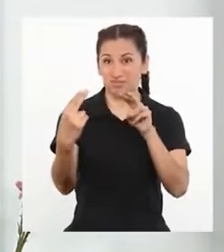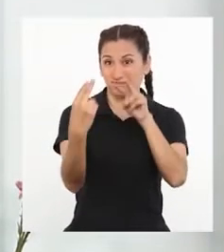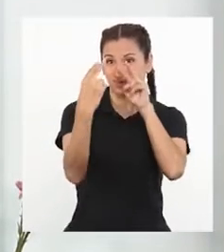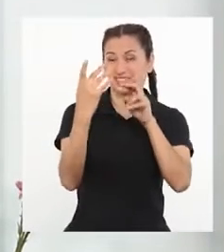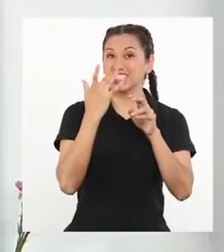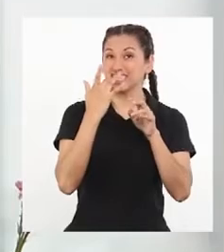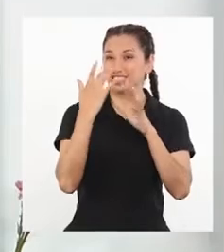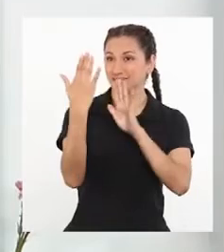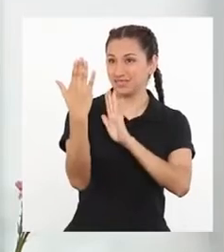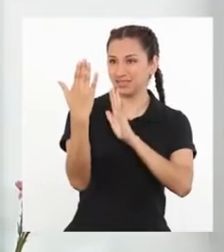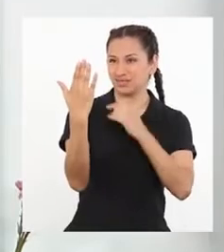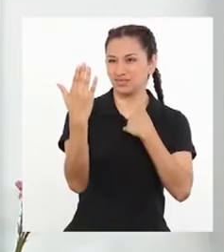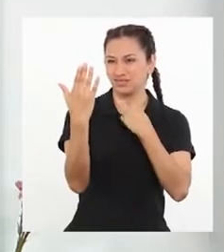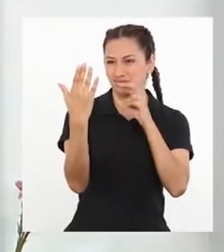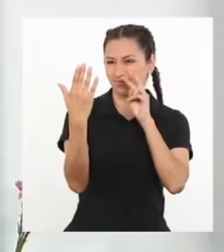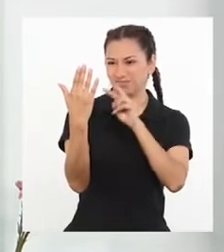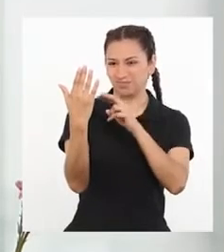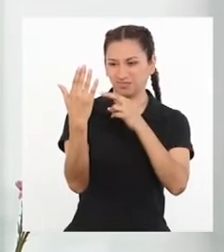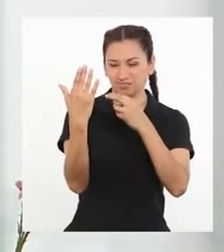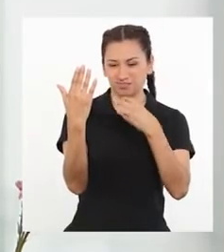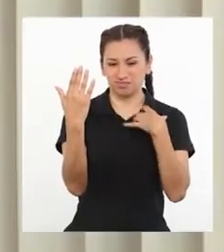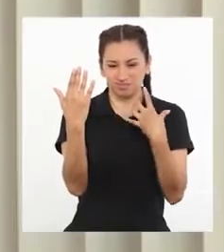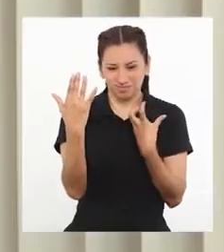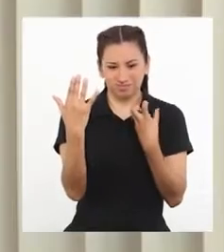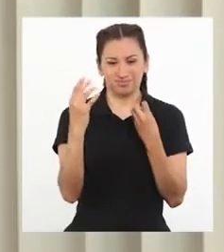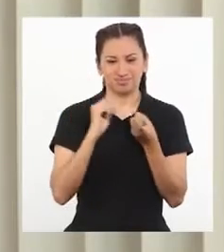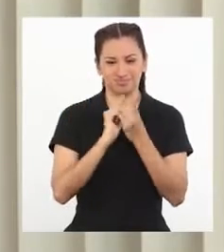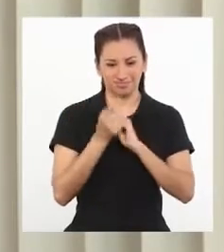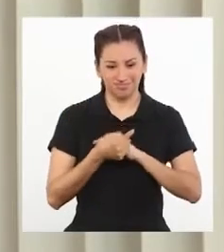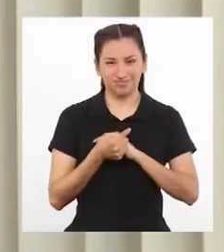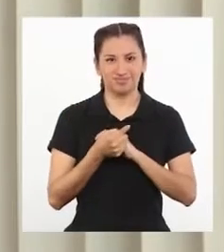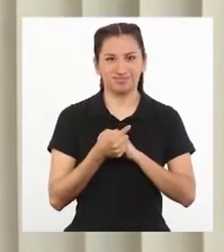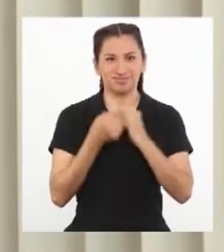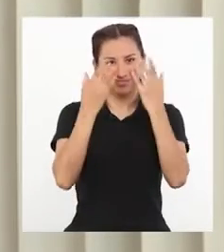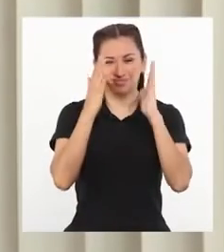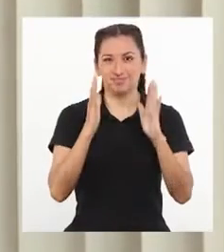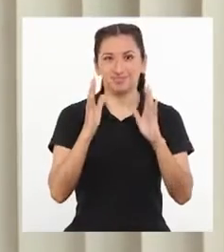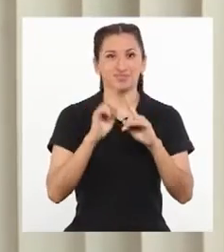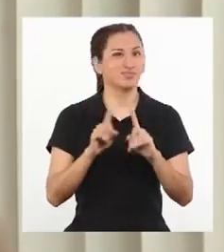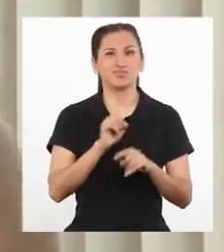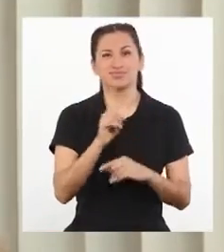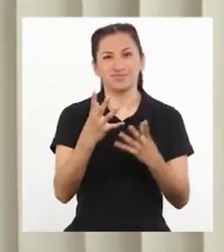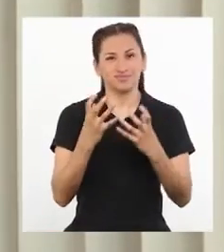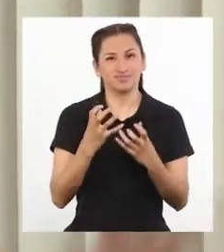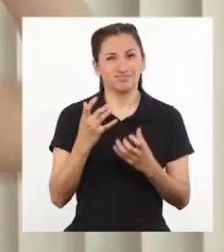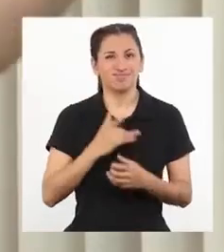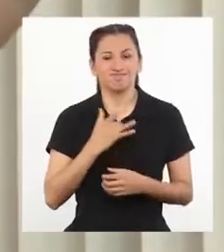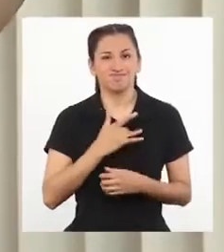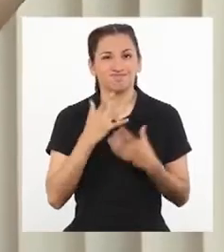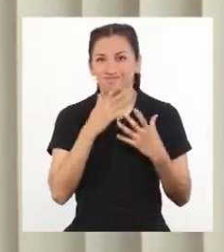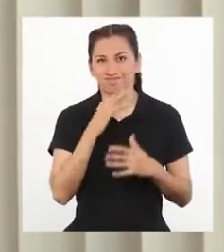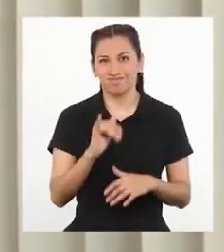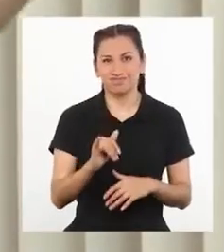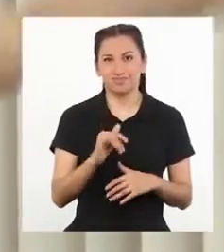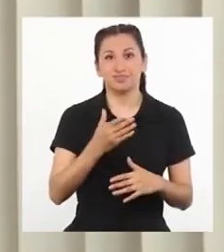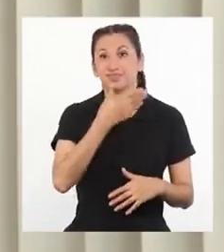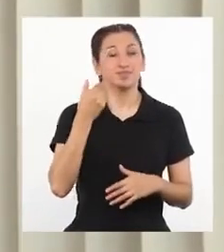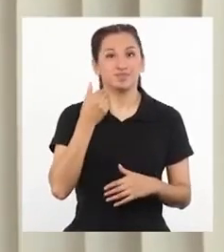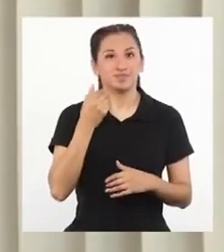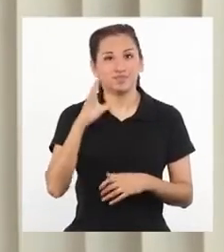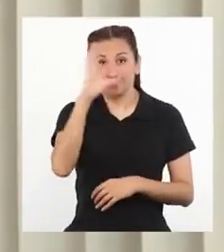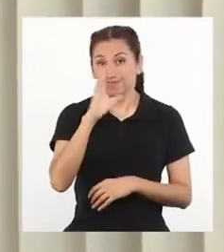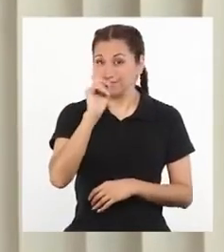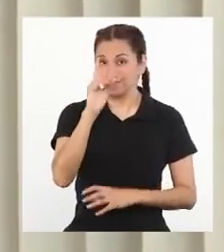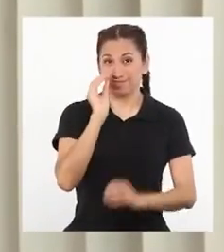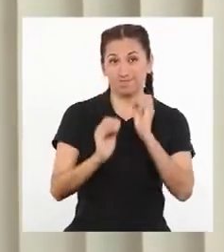quisiera verme mejor. No sé cómo explicarlo. Pero la verdad es que no quiero sentirme así. Entonces, lo mejor es